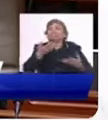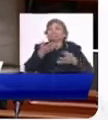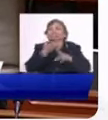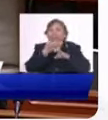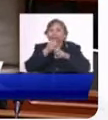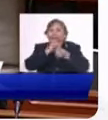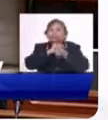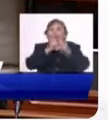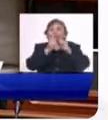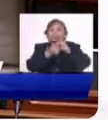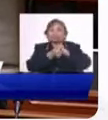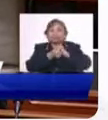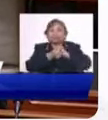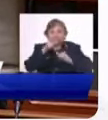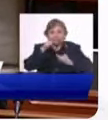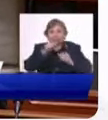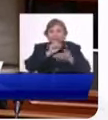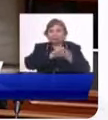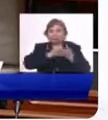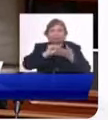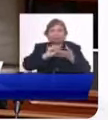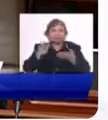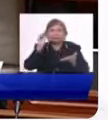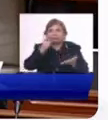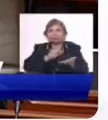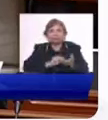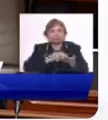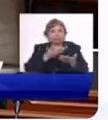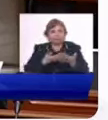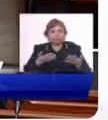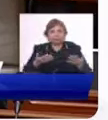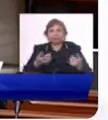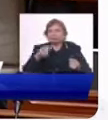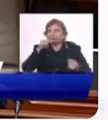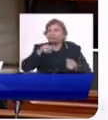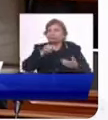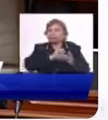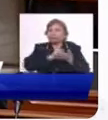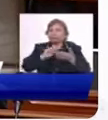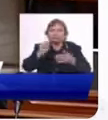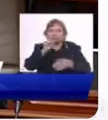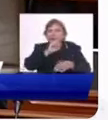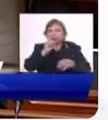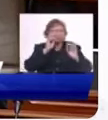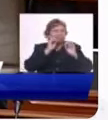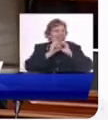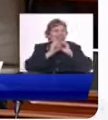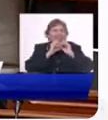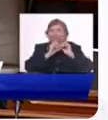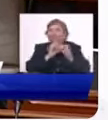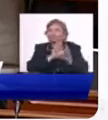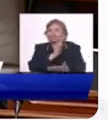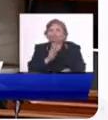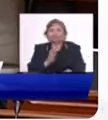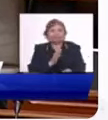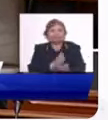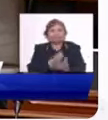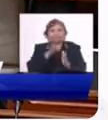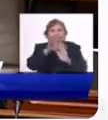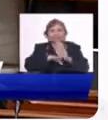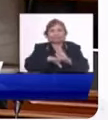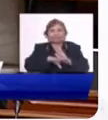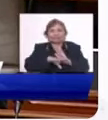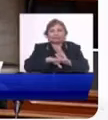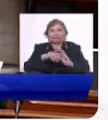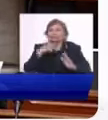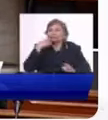reclaman cambios. Ese sistema no da para más. Este sistema no resuelve los problemas. Lo hemos dicho desde